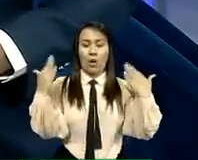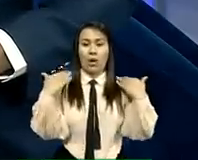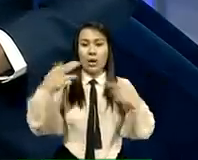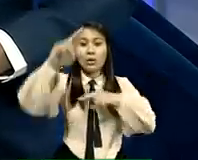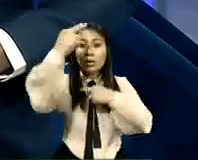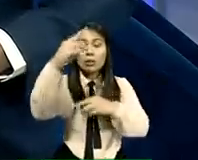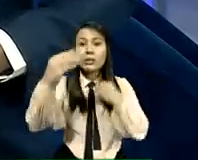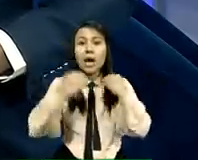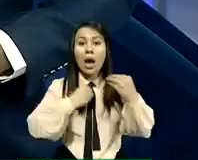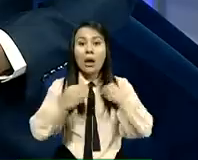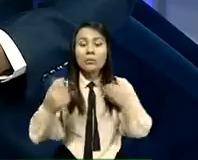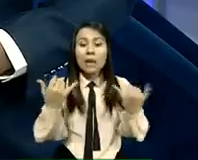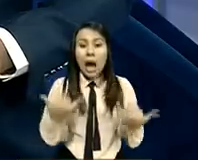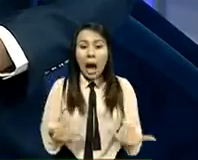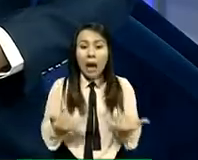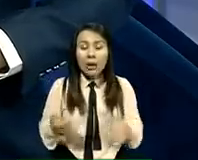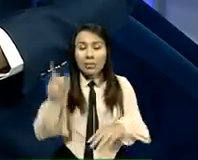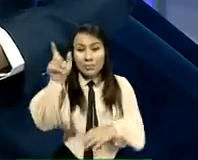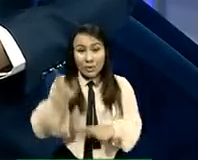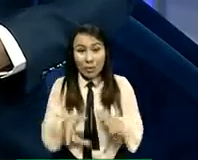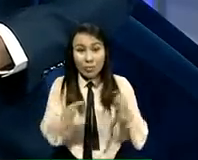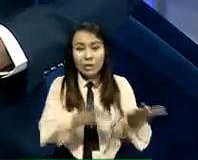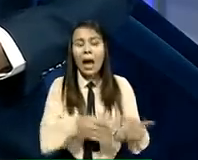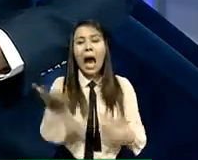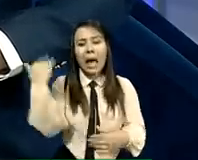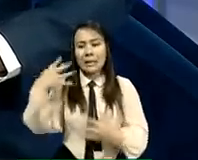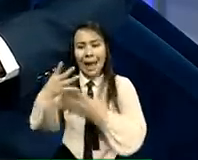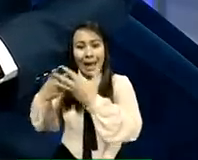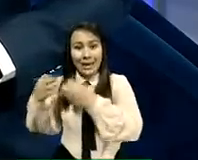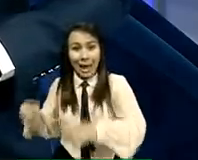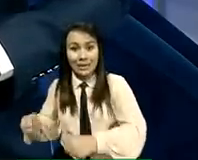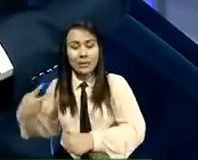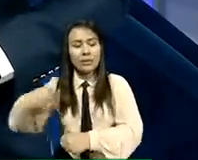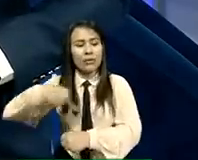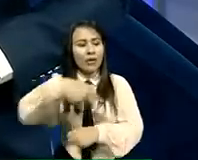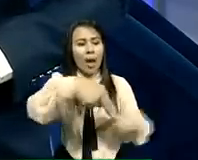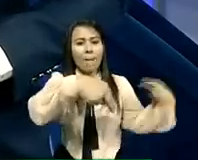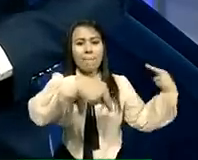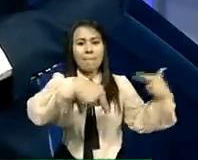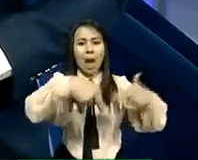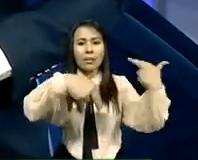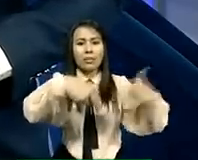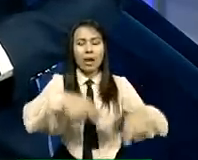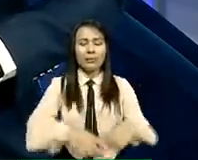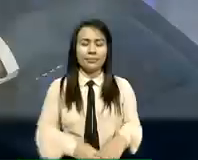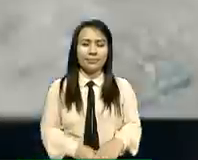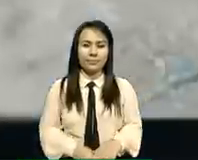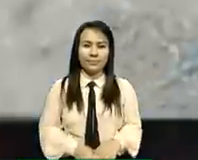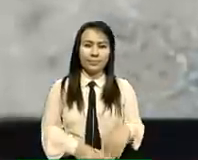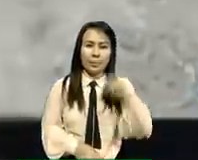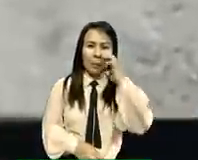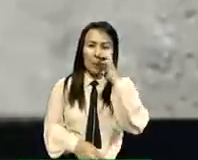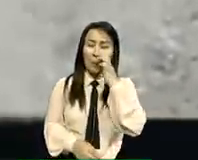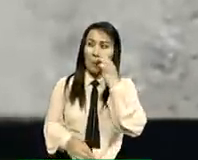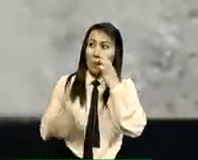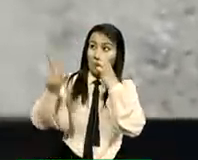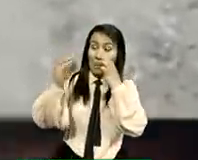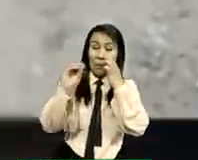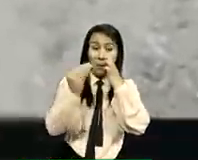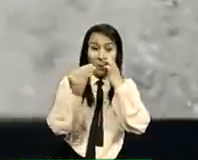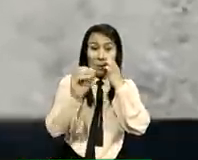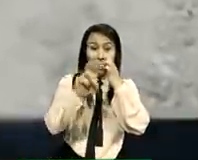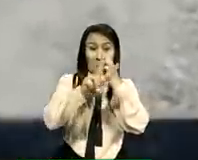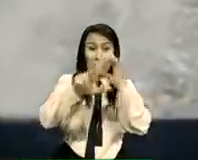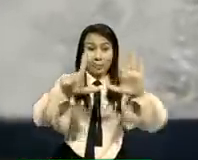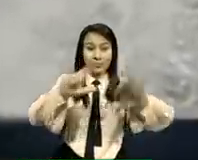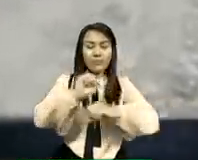luego de que el ahora occiso salió de la penitenciaría del litoral. Veamos. El joven de 27 años